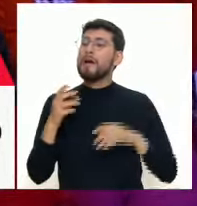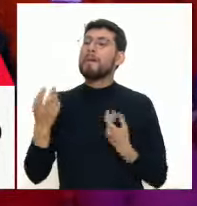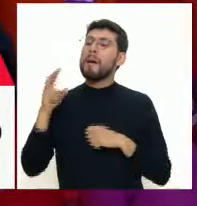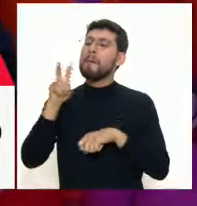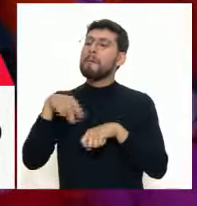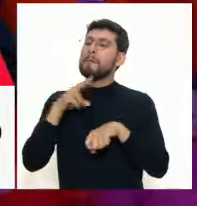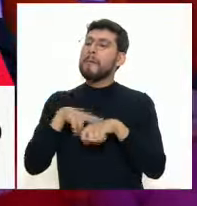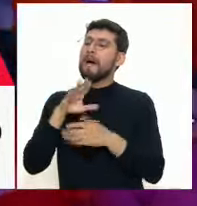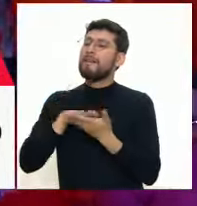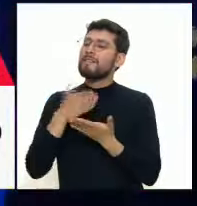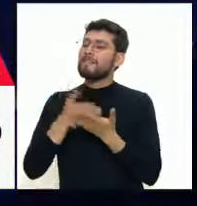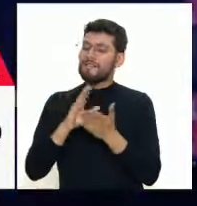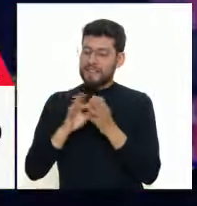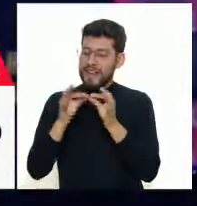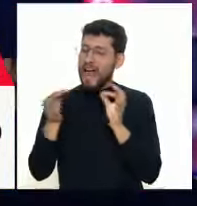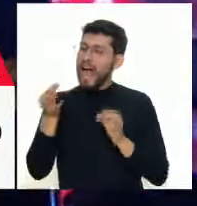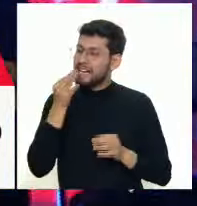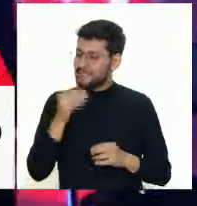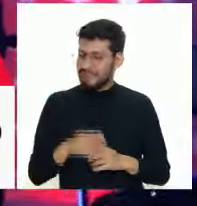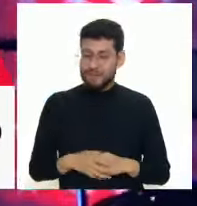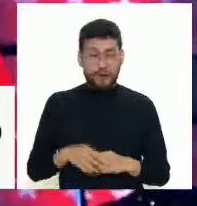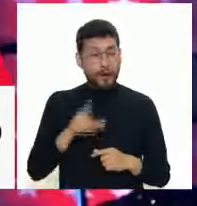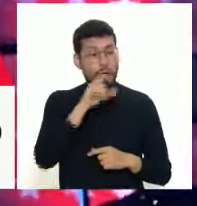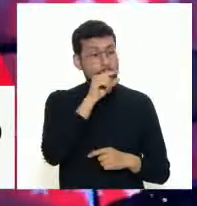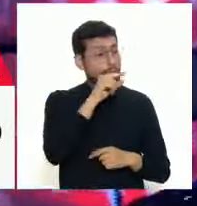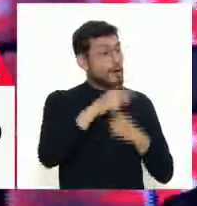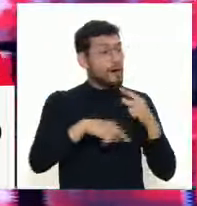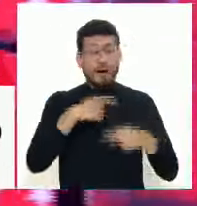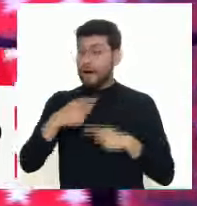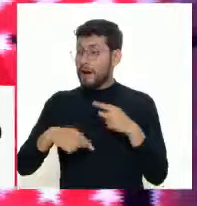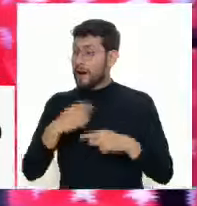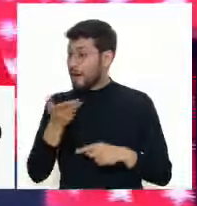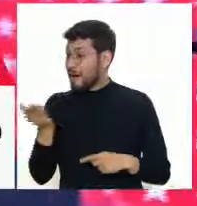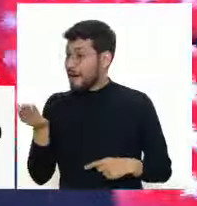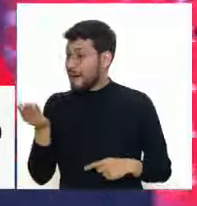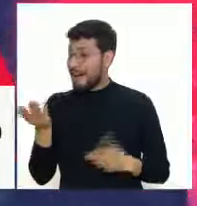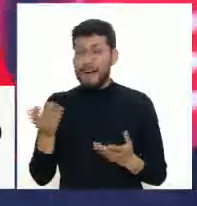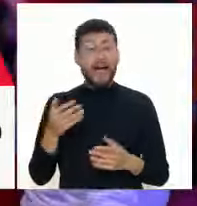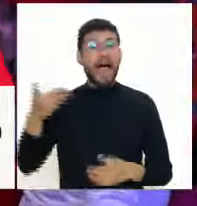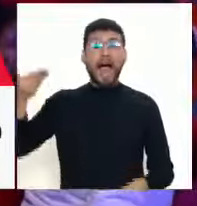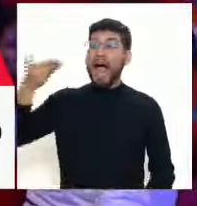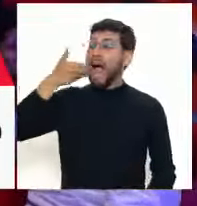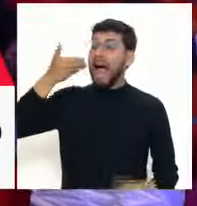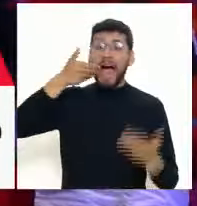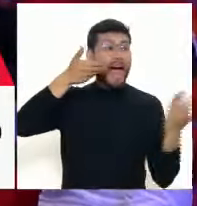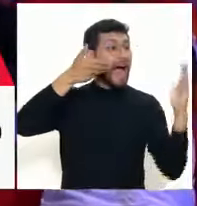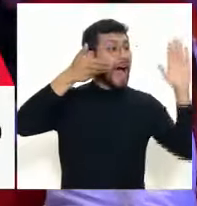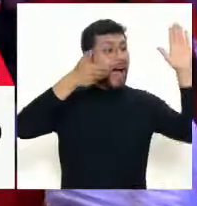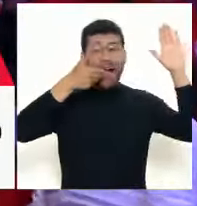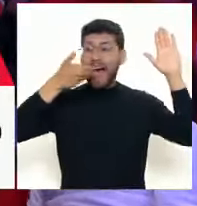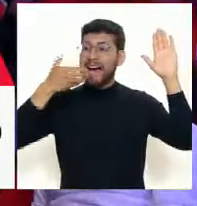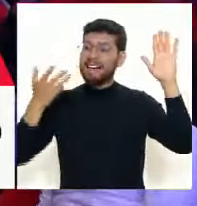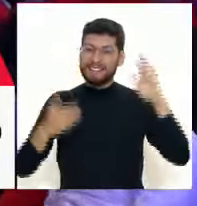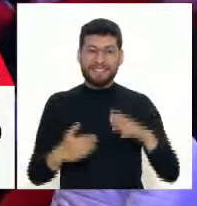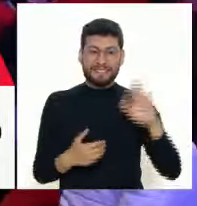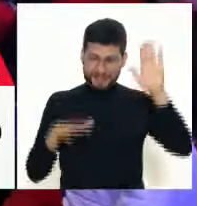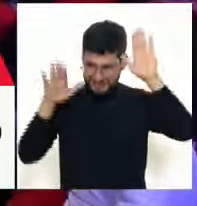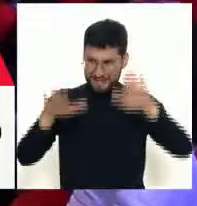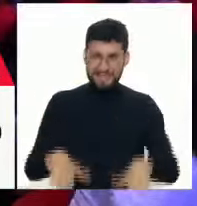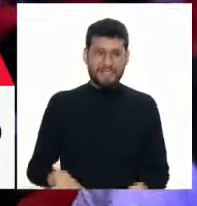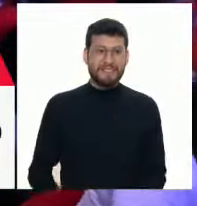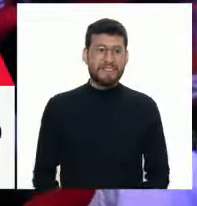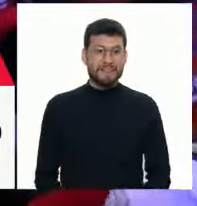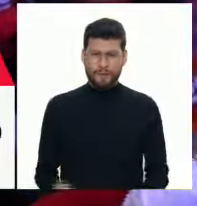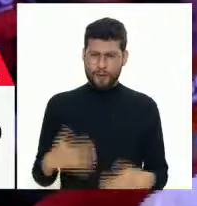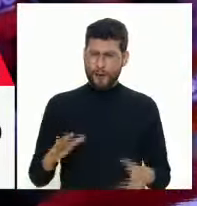fritas. El pollo a la brasa. La pizza. Manos abajo.